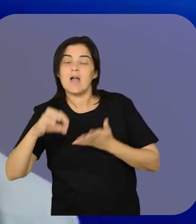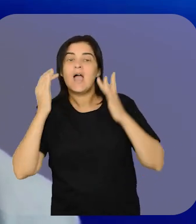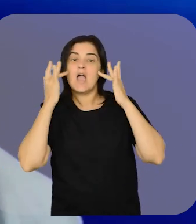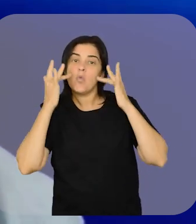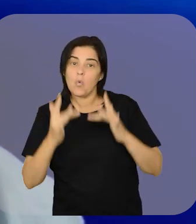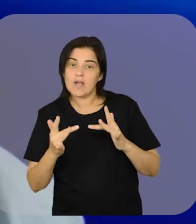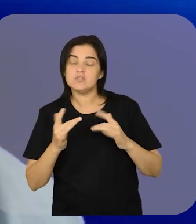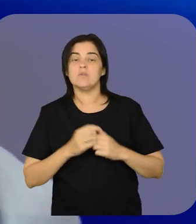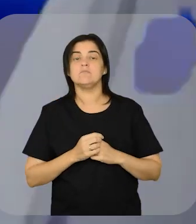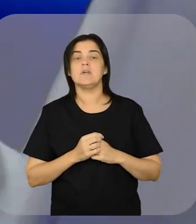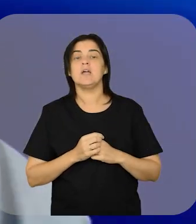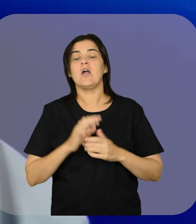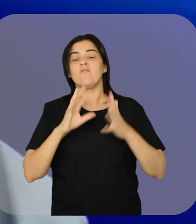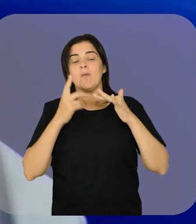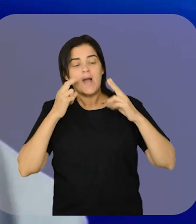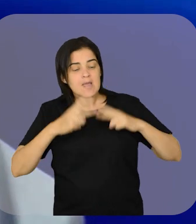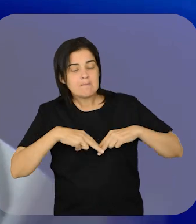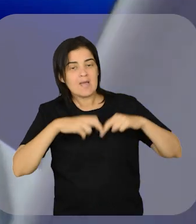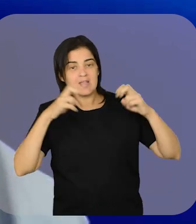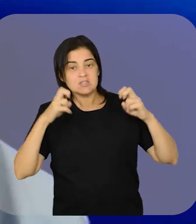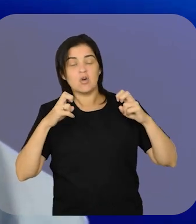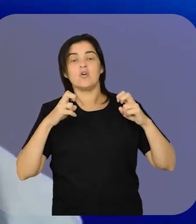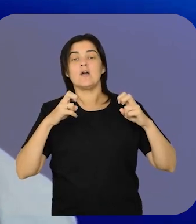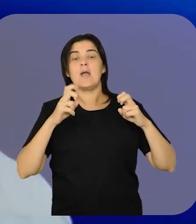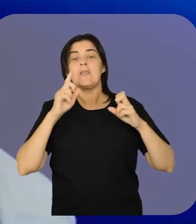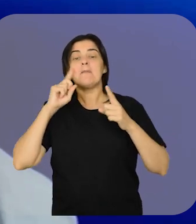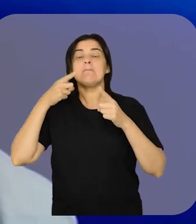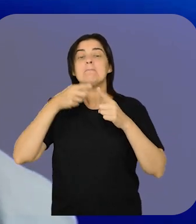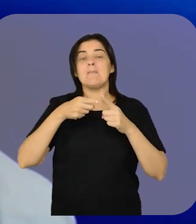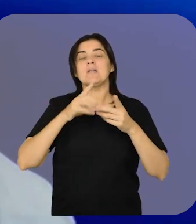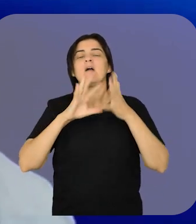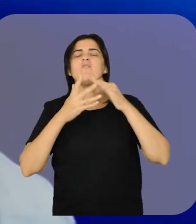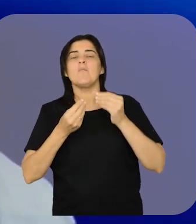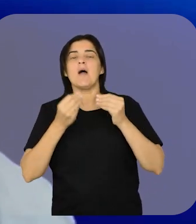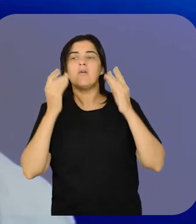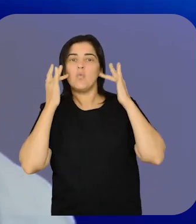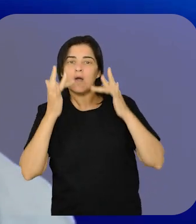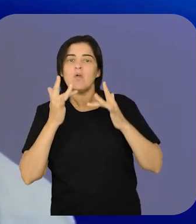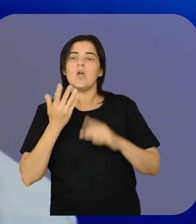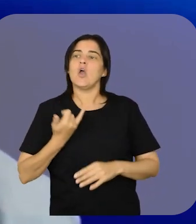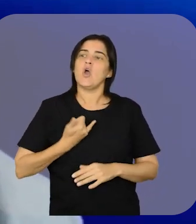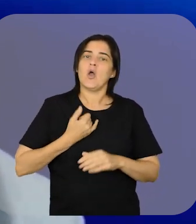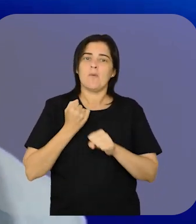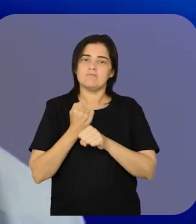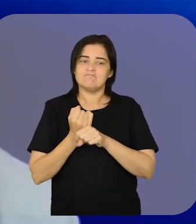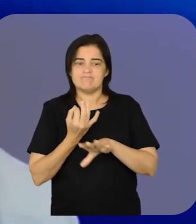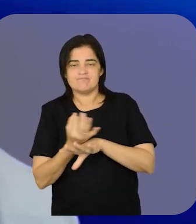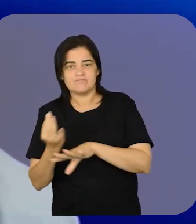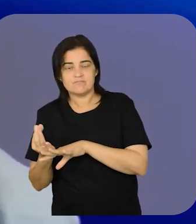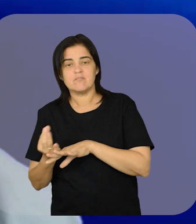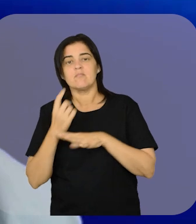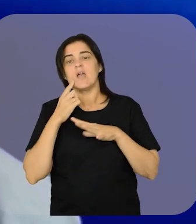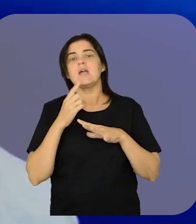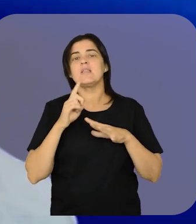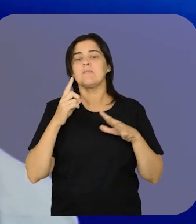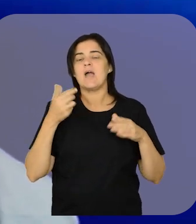Educación, modalidad investigación desde la perspectiva de los educadores sobre sus prácticas educativas, convocatoria